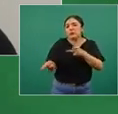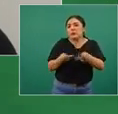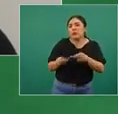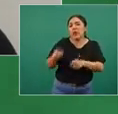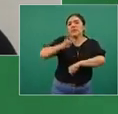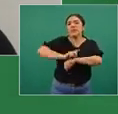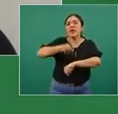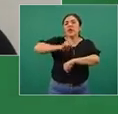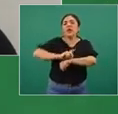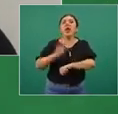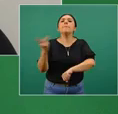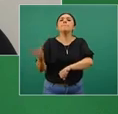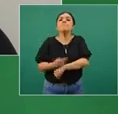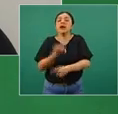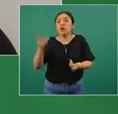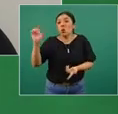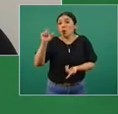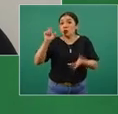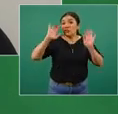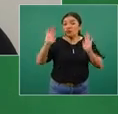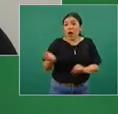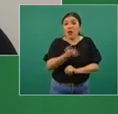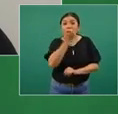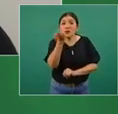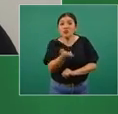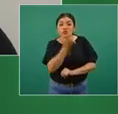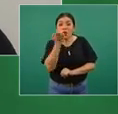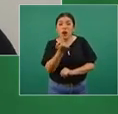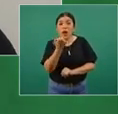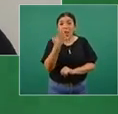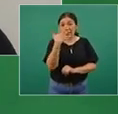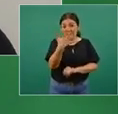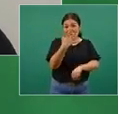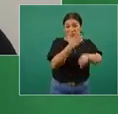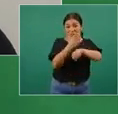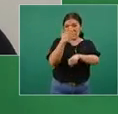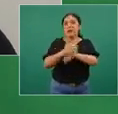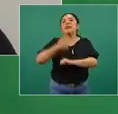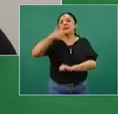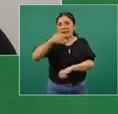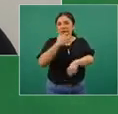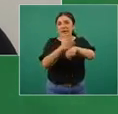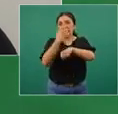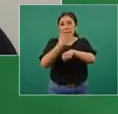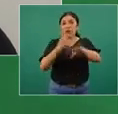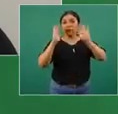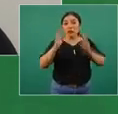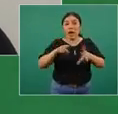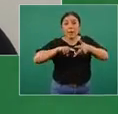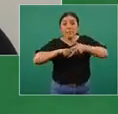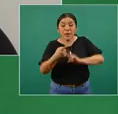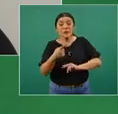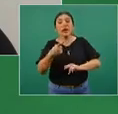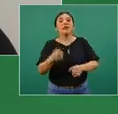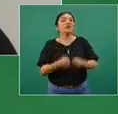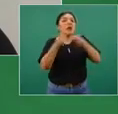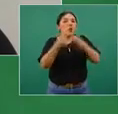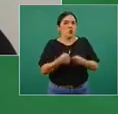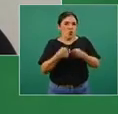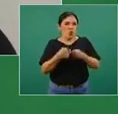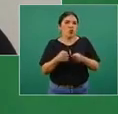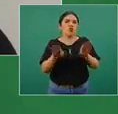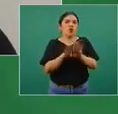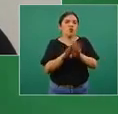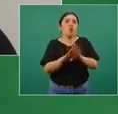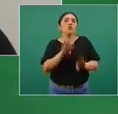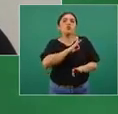día a día, una vez que las escuelas, al menos de estos primeros 6 estados, empiecen de seguro como las primeras